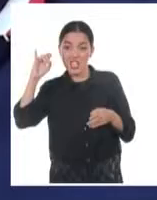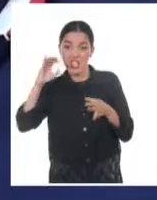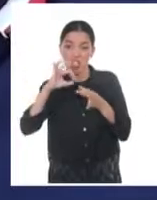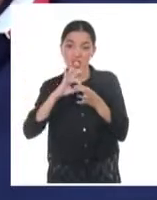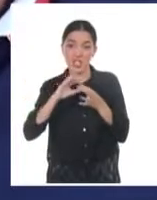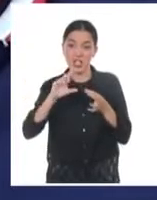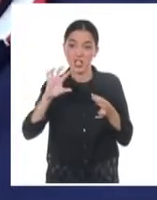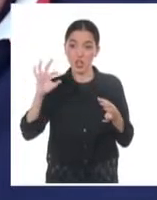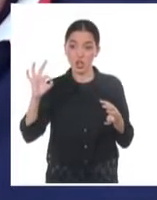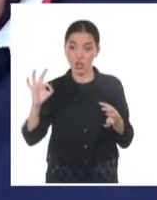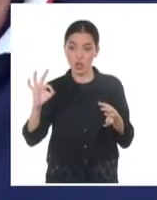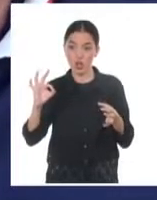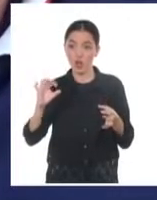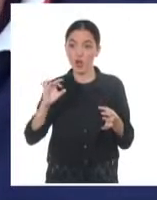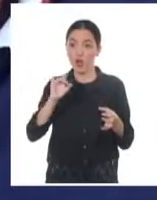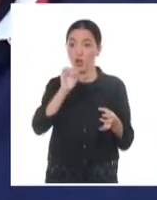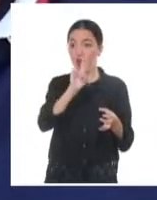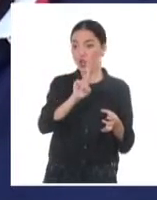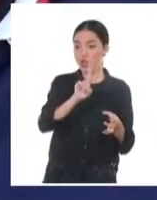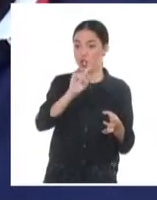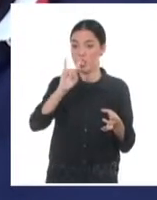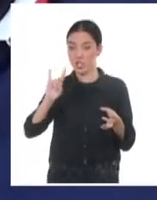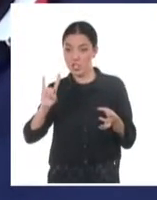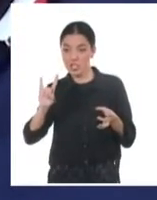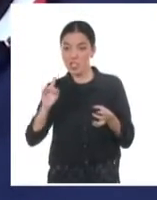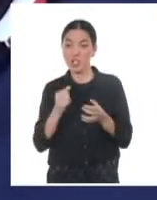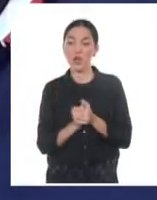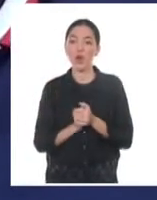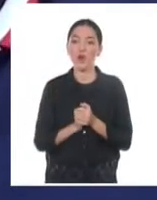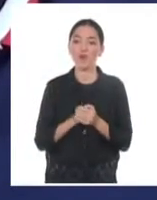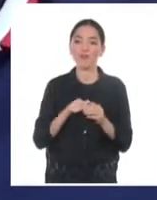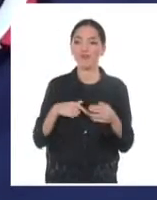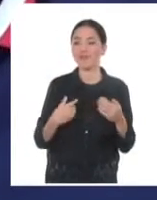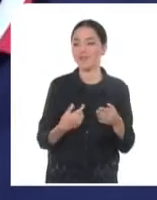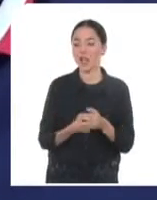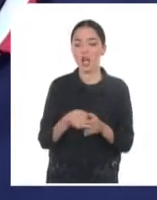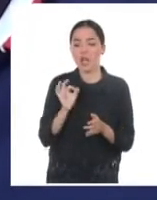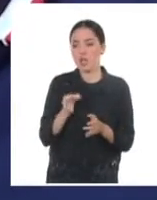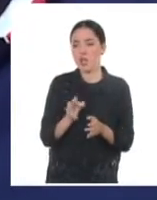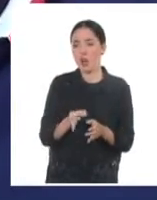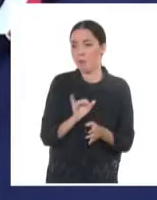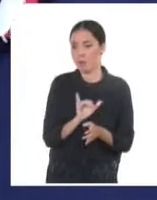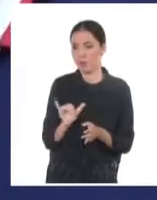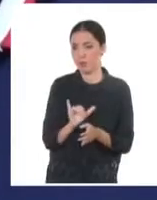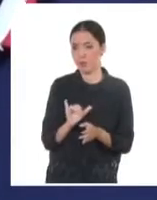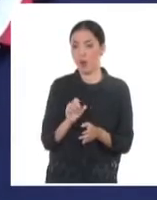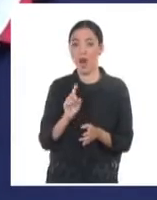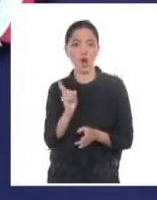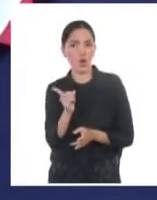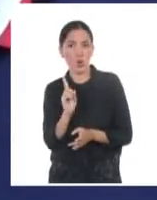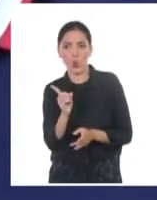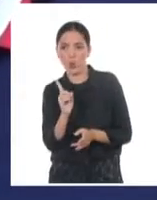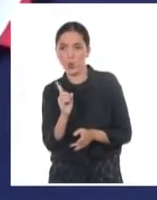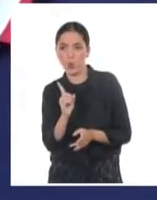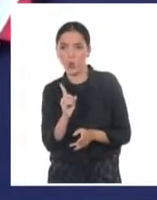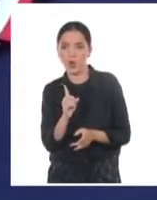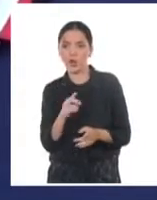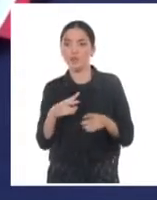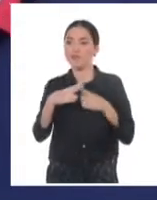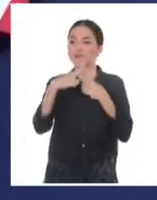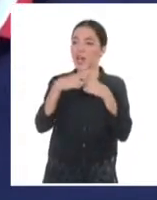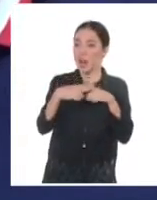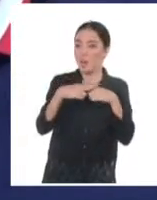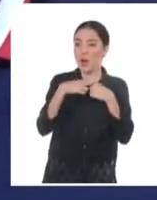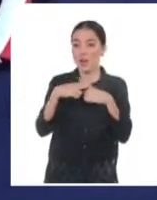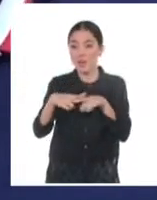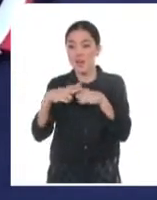desde el punto de vista de restauración a lo largo de la historia de lo que es los premios tanto nacionales